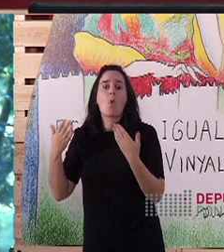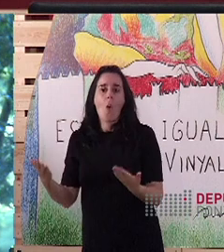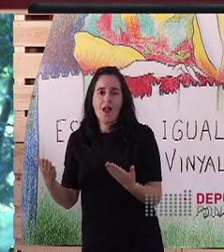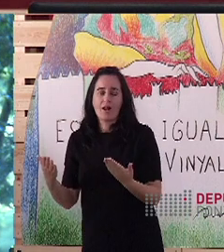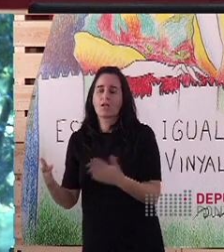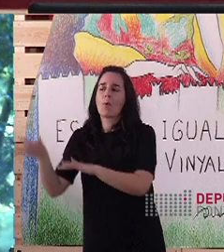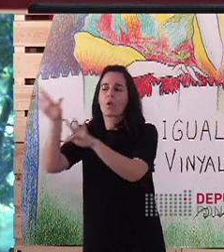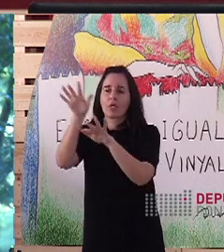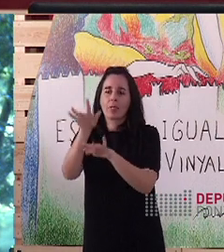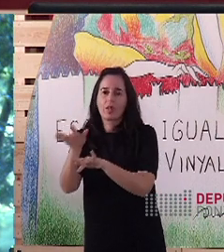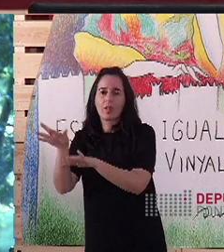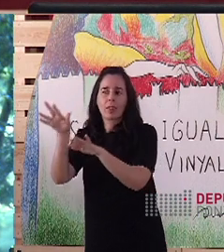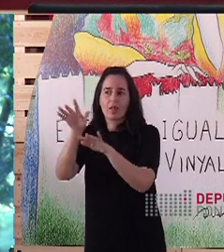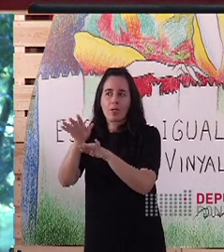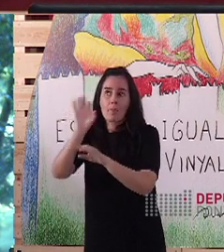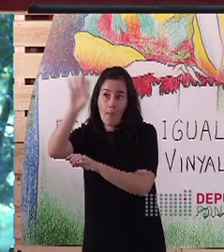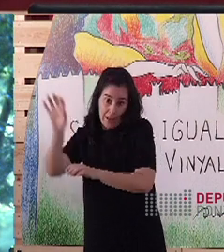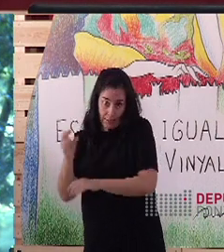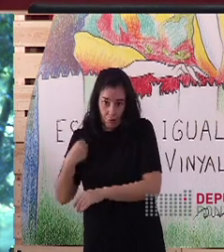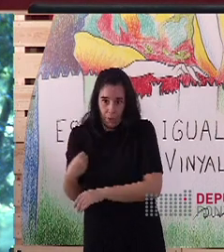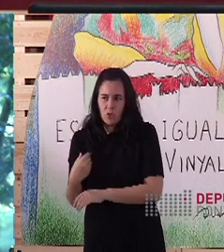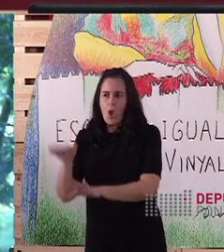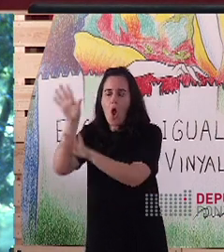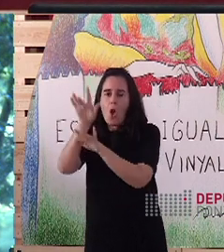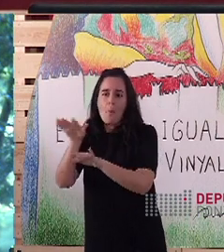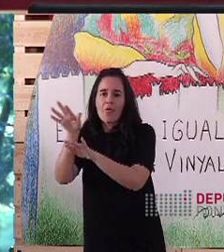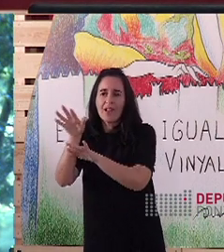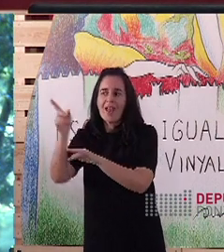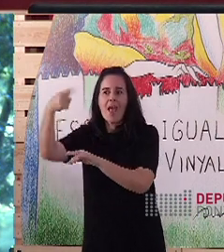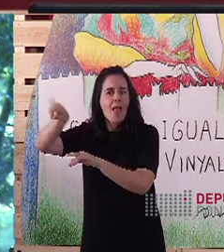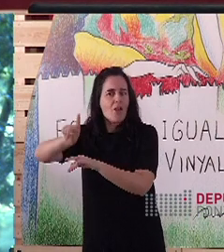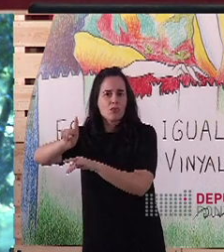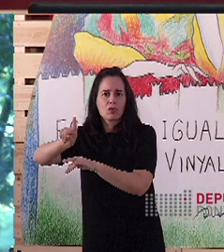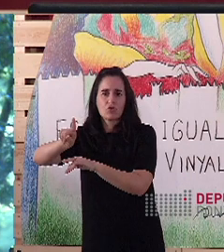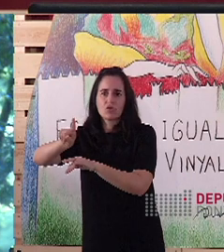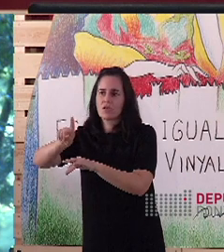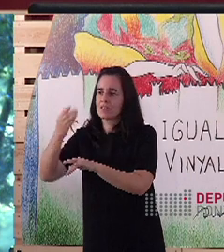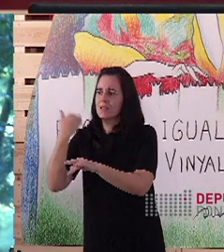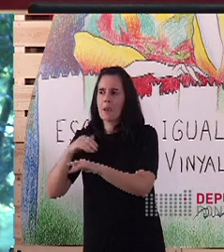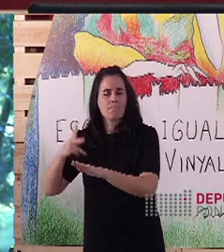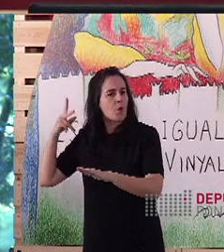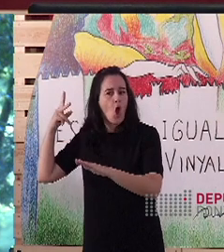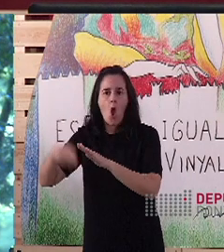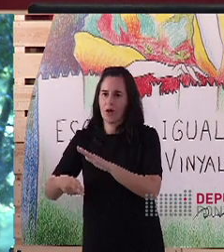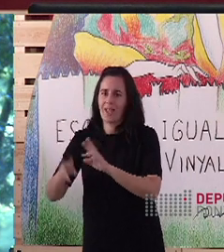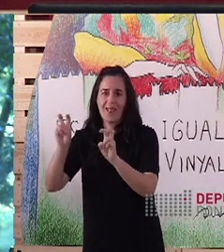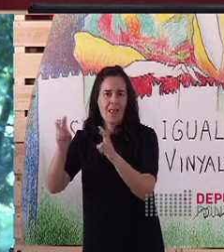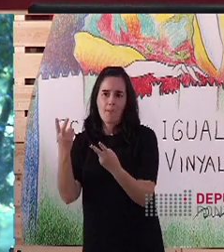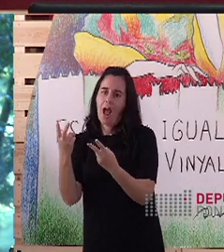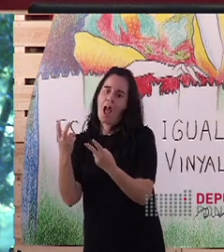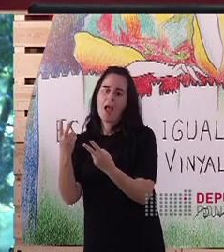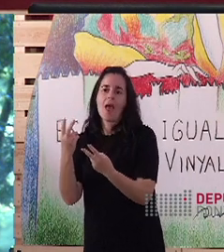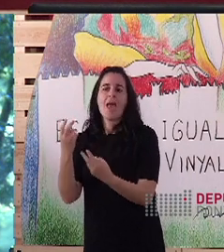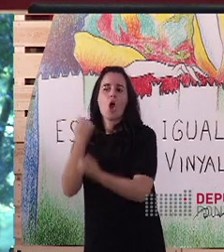convencer a estos países de que cortasen el grifo de las economías